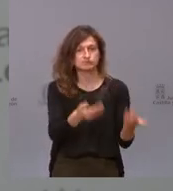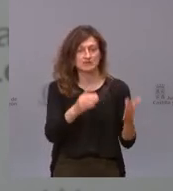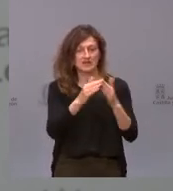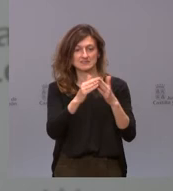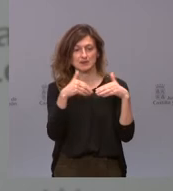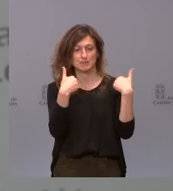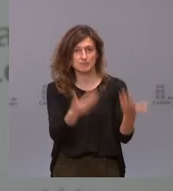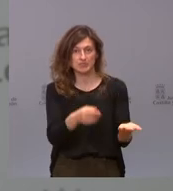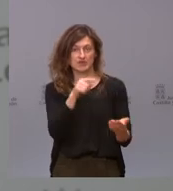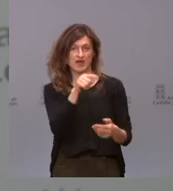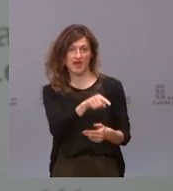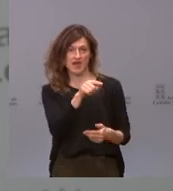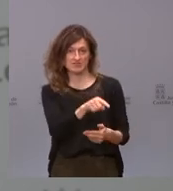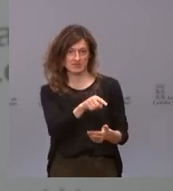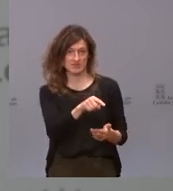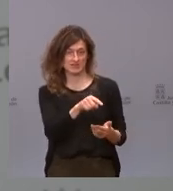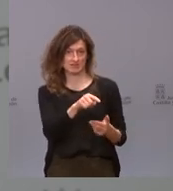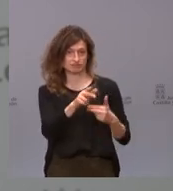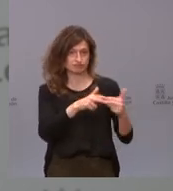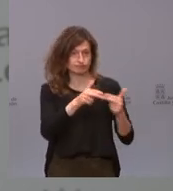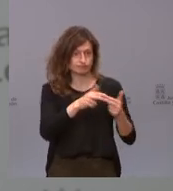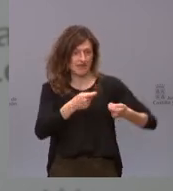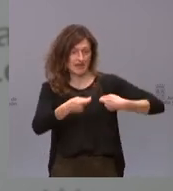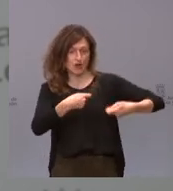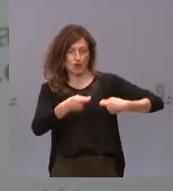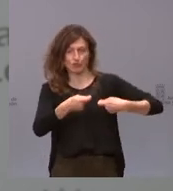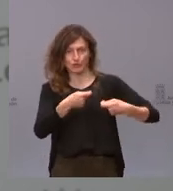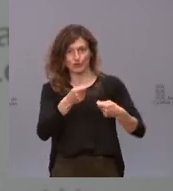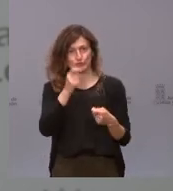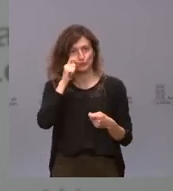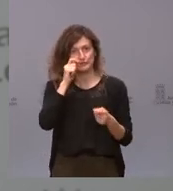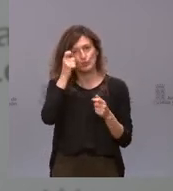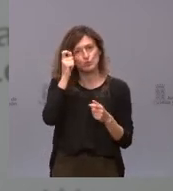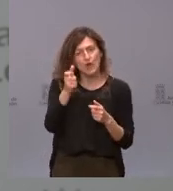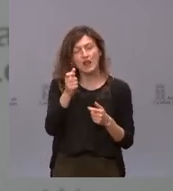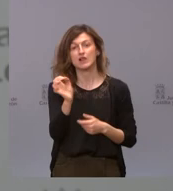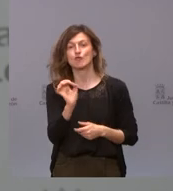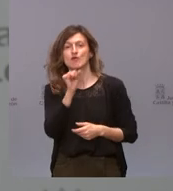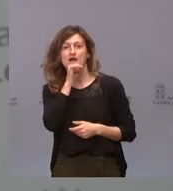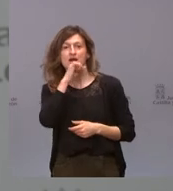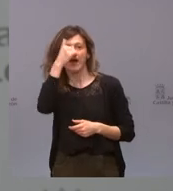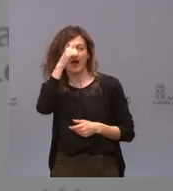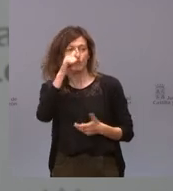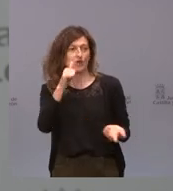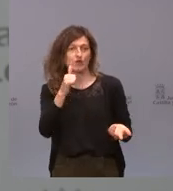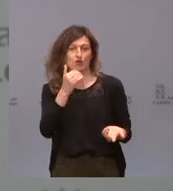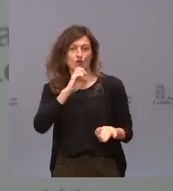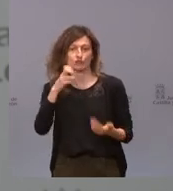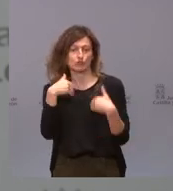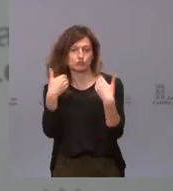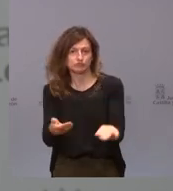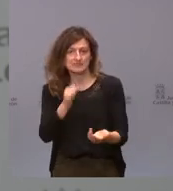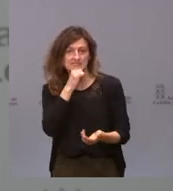para que ponga allí un negocio de turismo rural una buena nota done a su